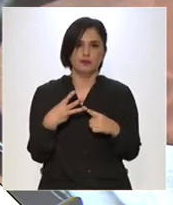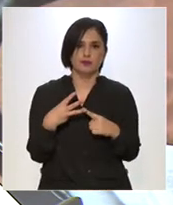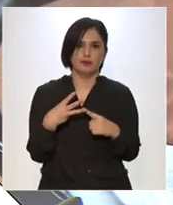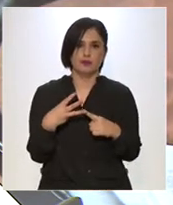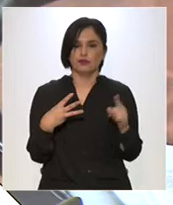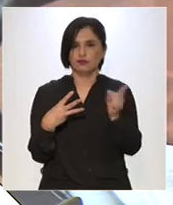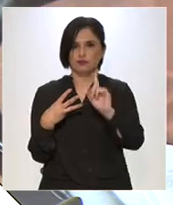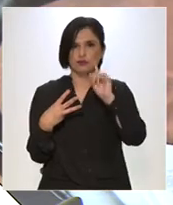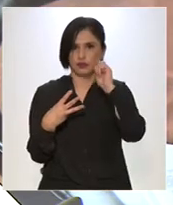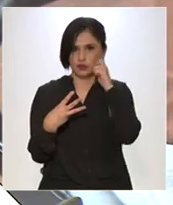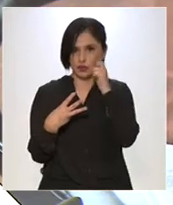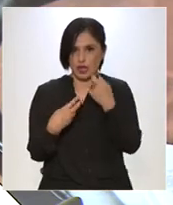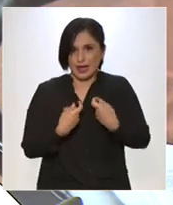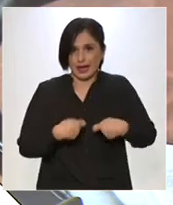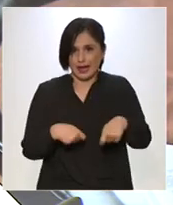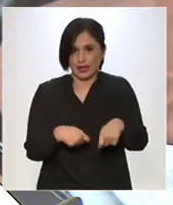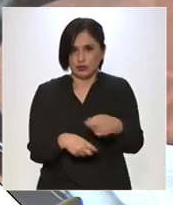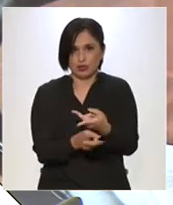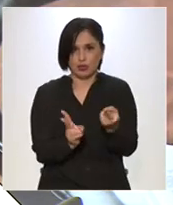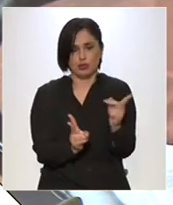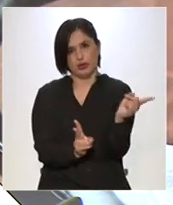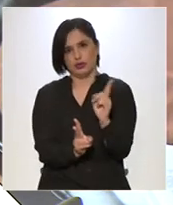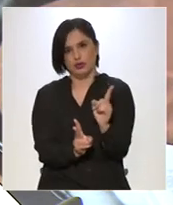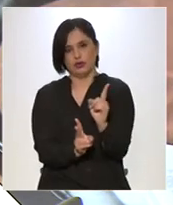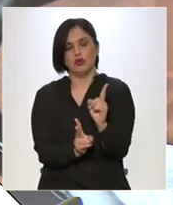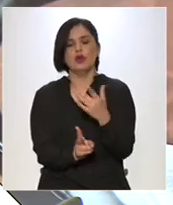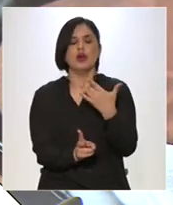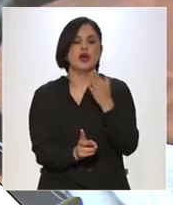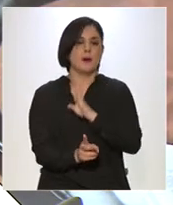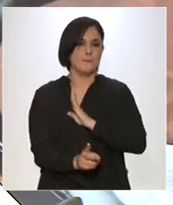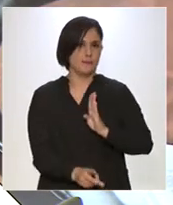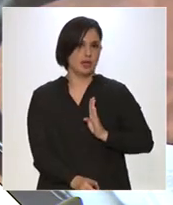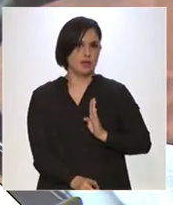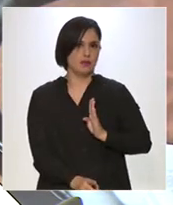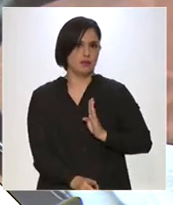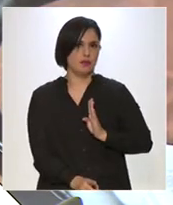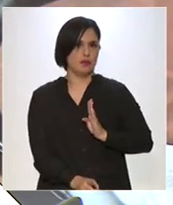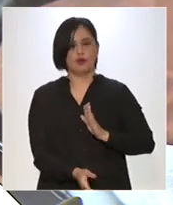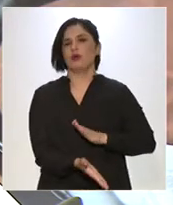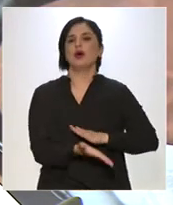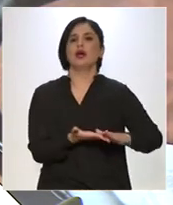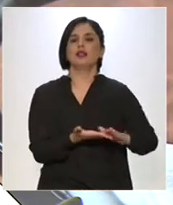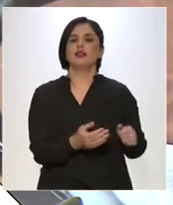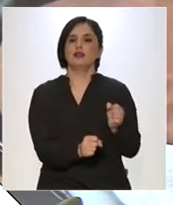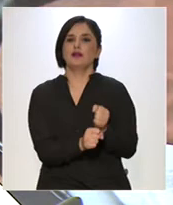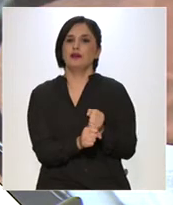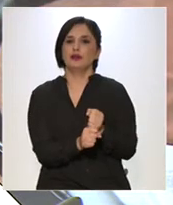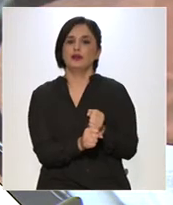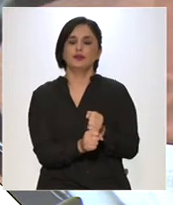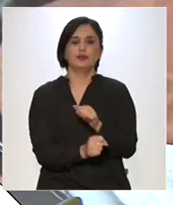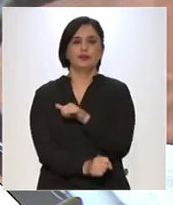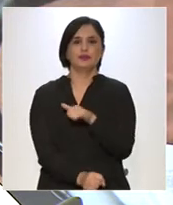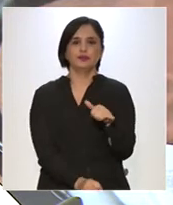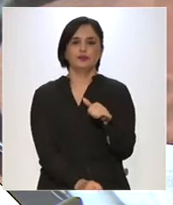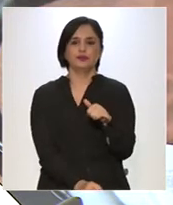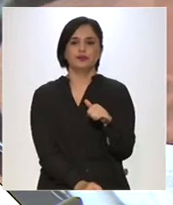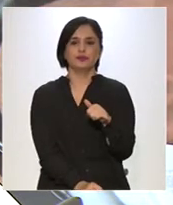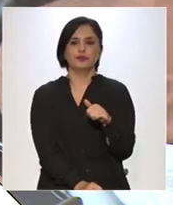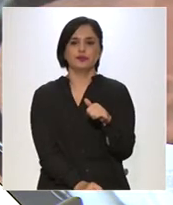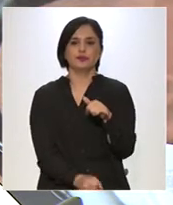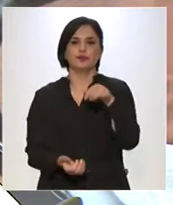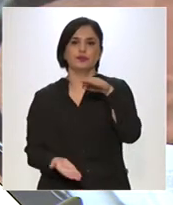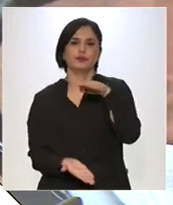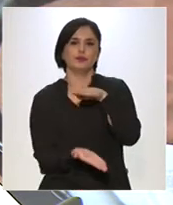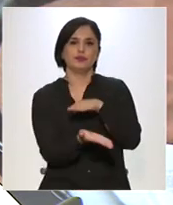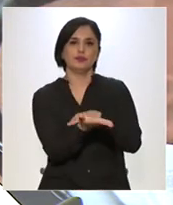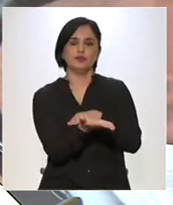no implica ningún gasto público. Desde luego, sus miembros son ad honorem. Enseguida, aunque la moción